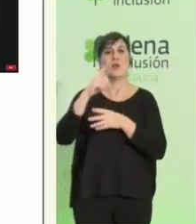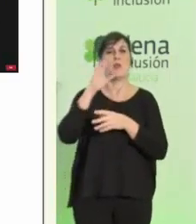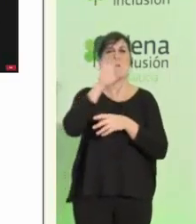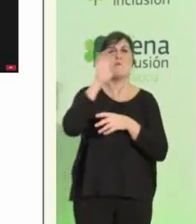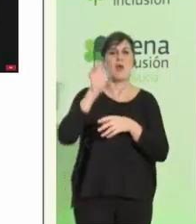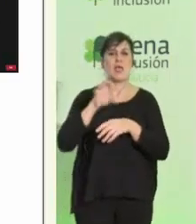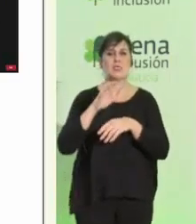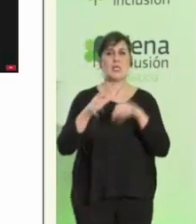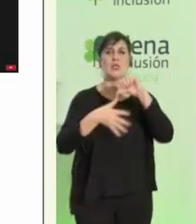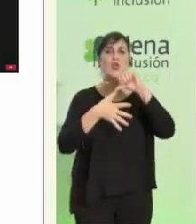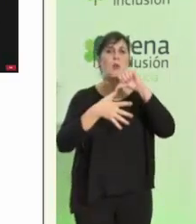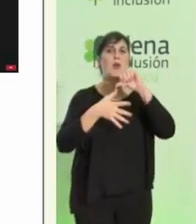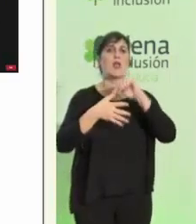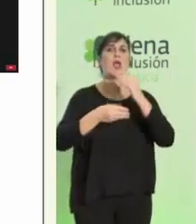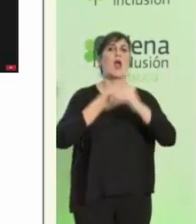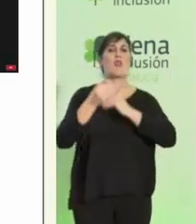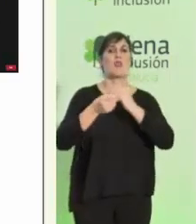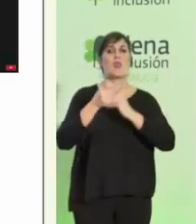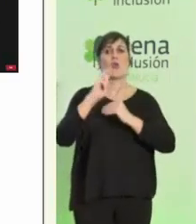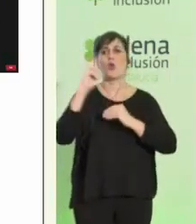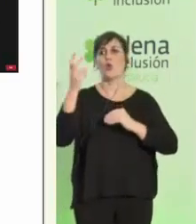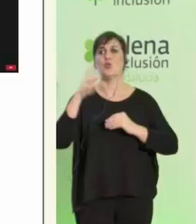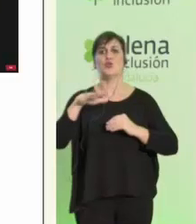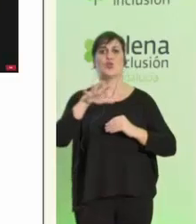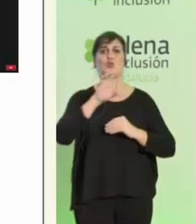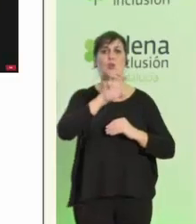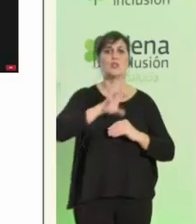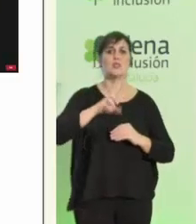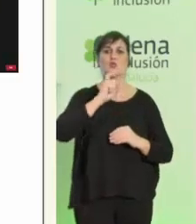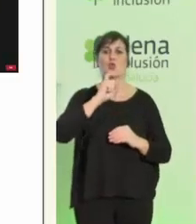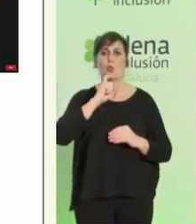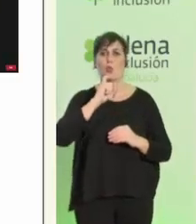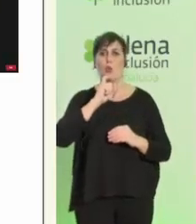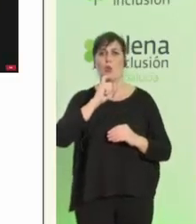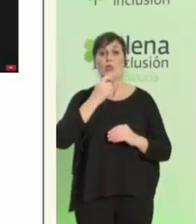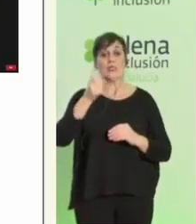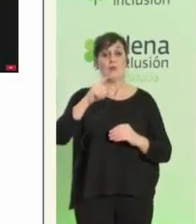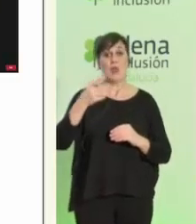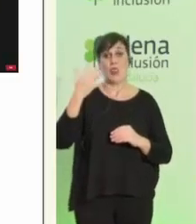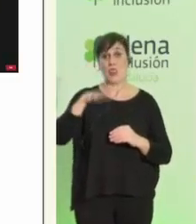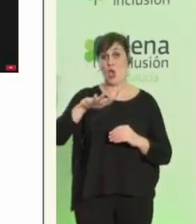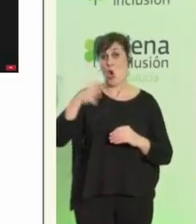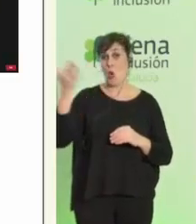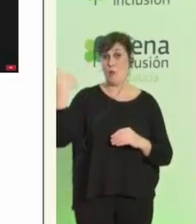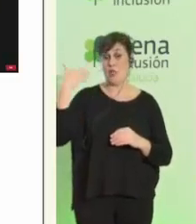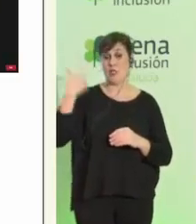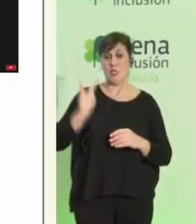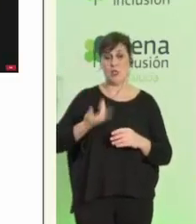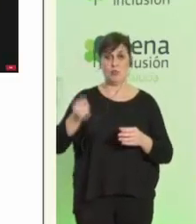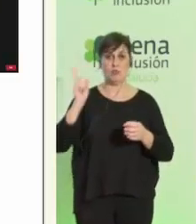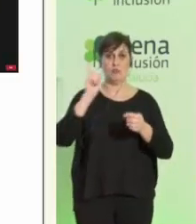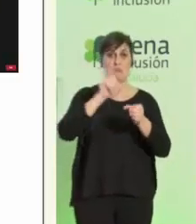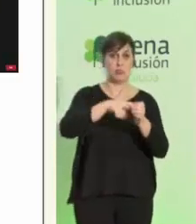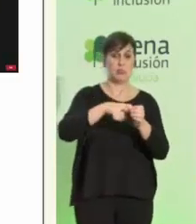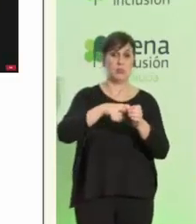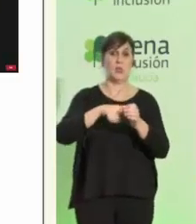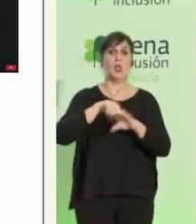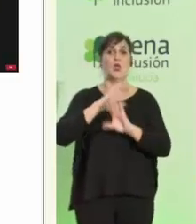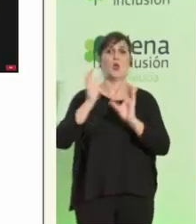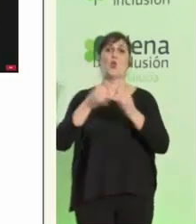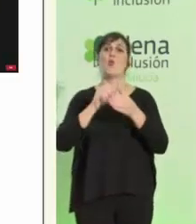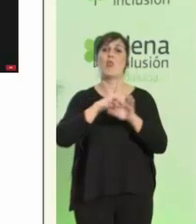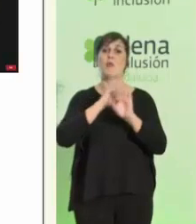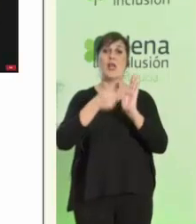Sudamérica. Y hace 5 meses que también me integré en el grupo de Plena Internacional.